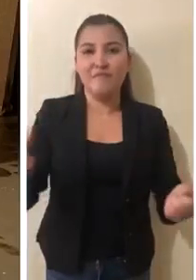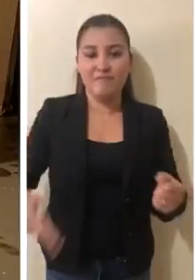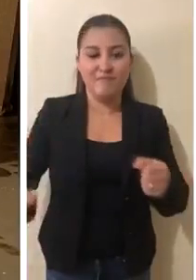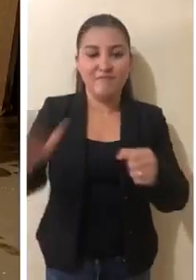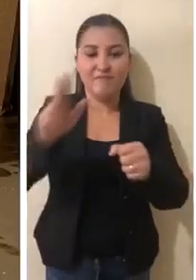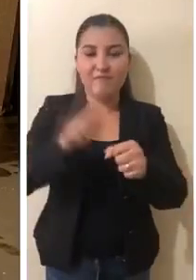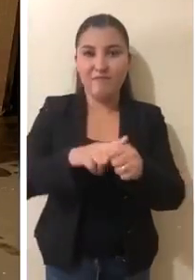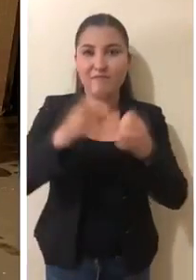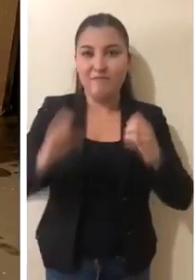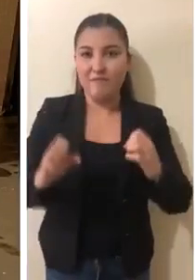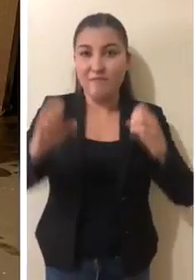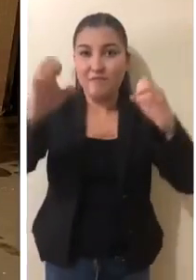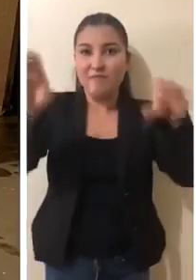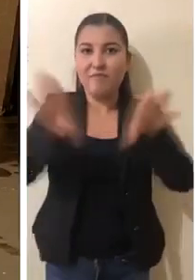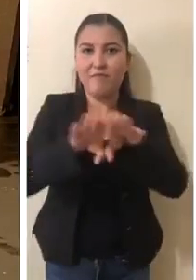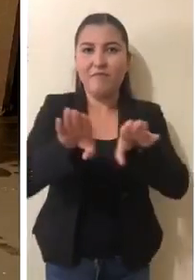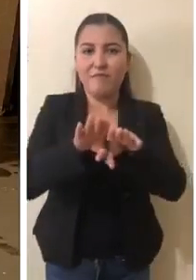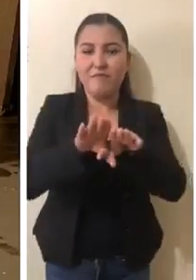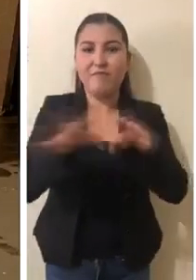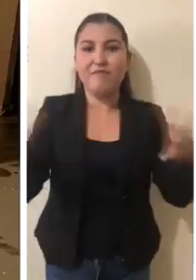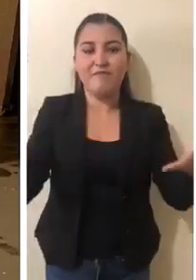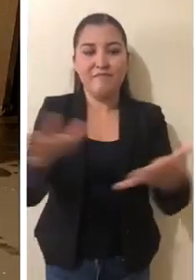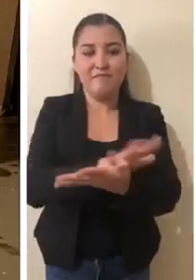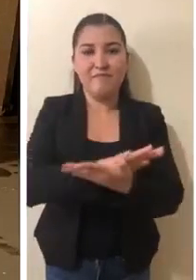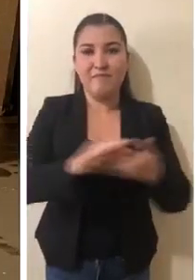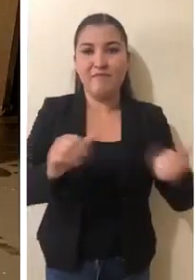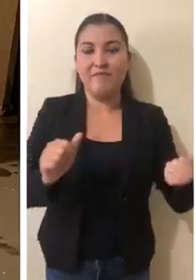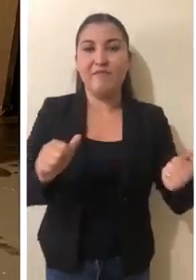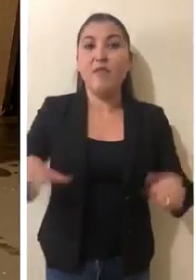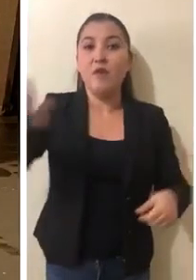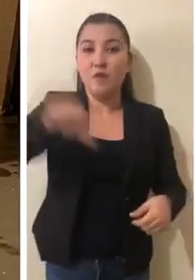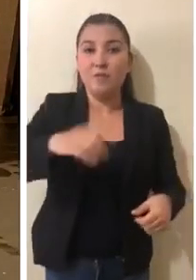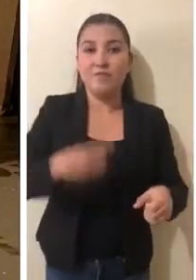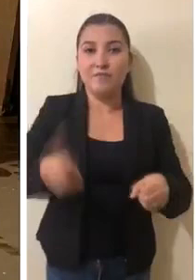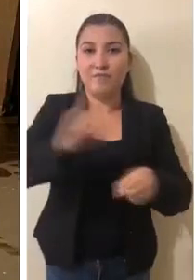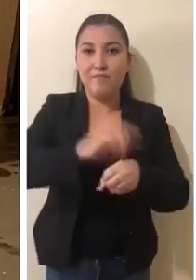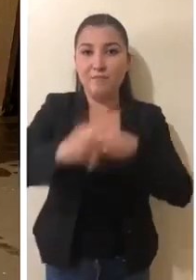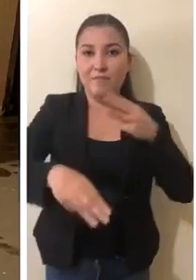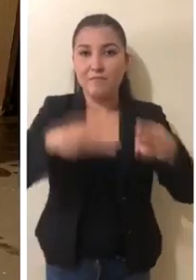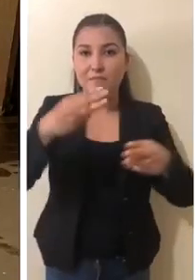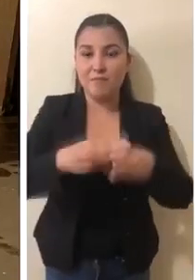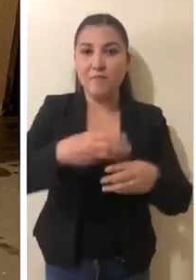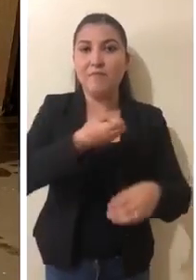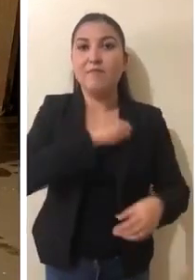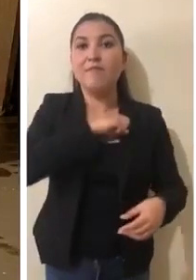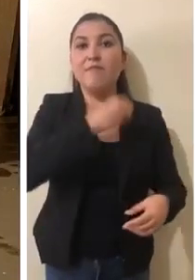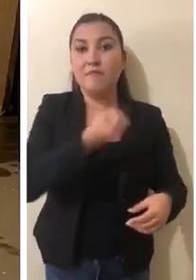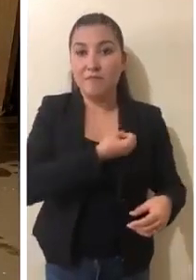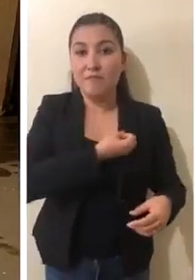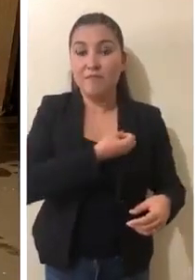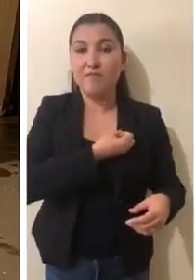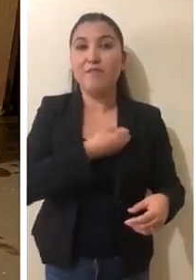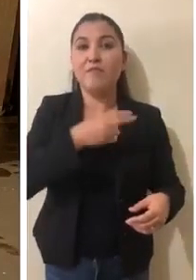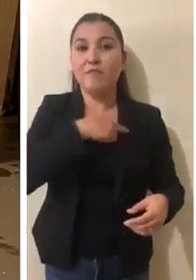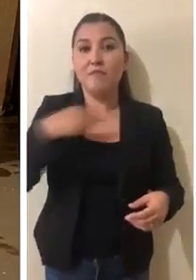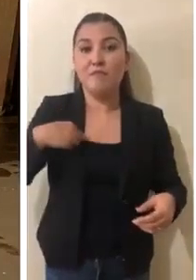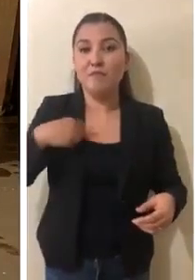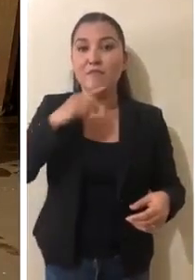ruinas como este. Hoy, Día Mundial de la Salud, nos comprometemos a hospitales